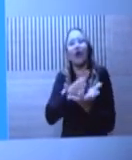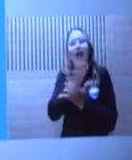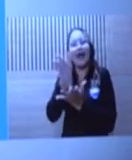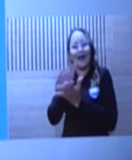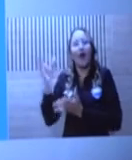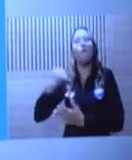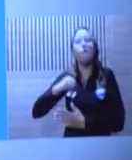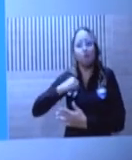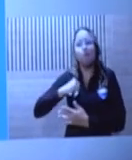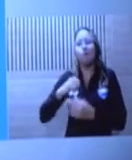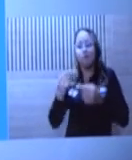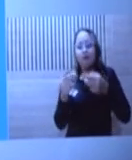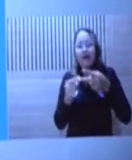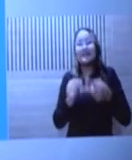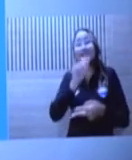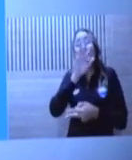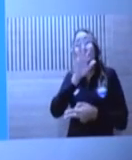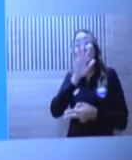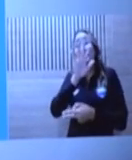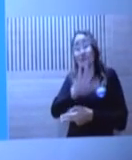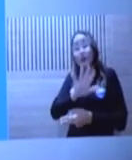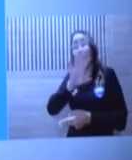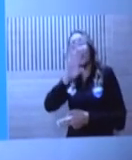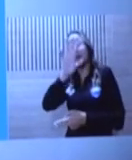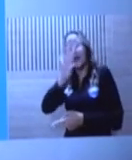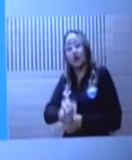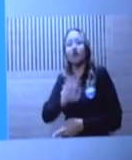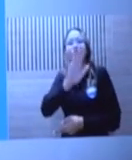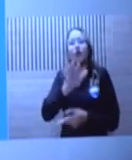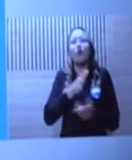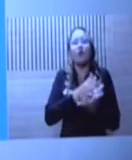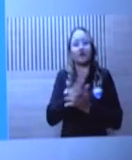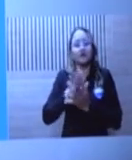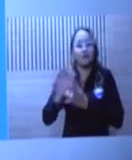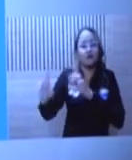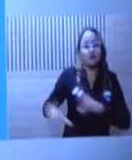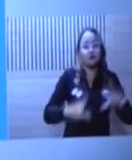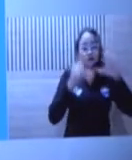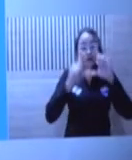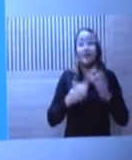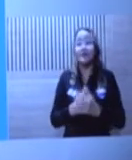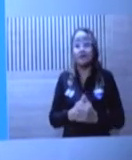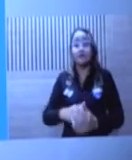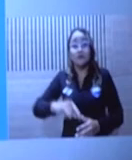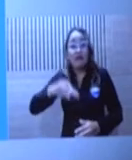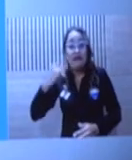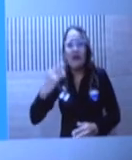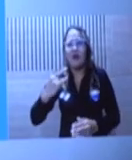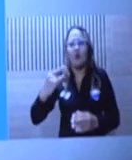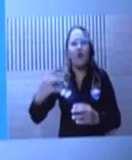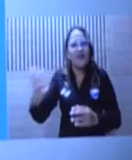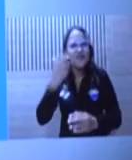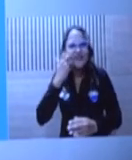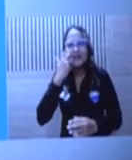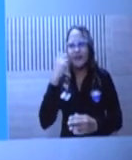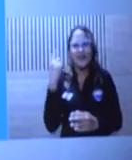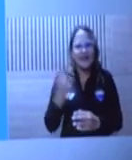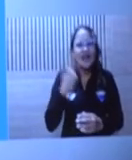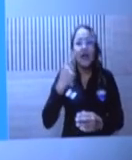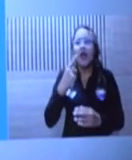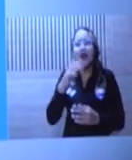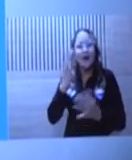48 carreras de posgrado epidemiólogos Pues que alguien haga de la maestría en epidemiología su pasantía en la s ayudando en los temas de vigilancia